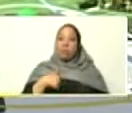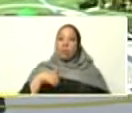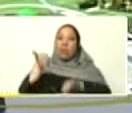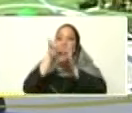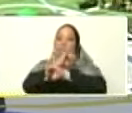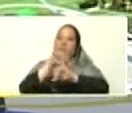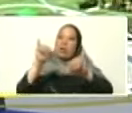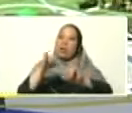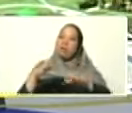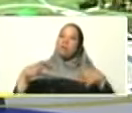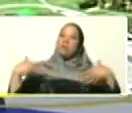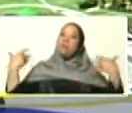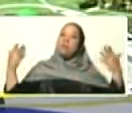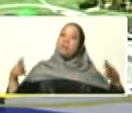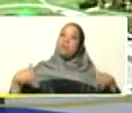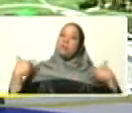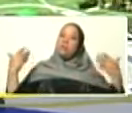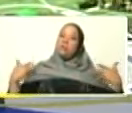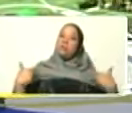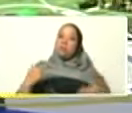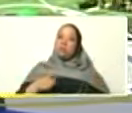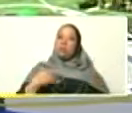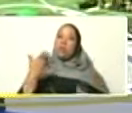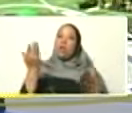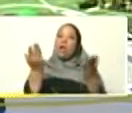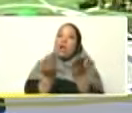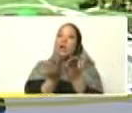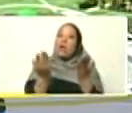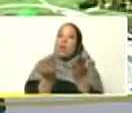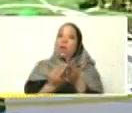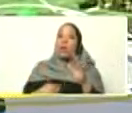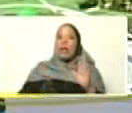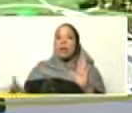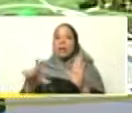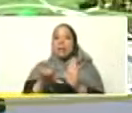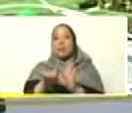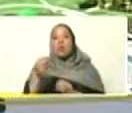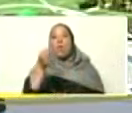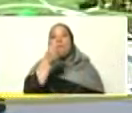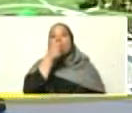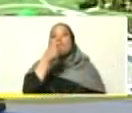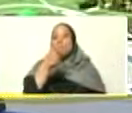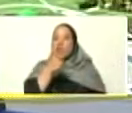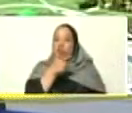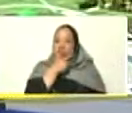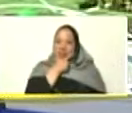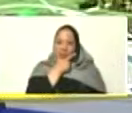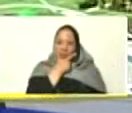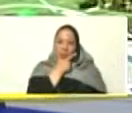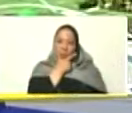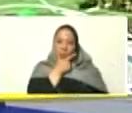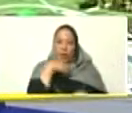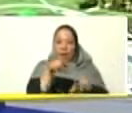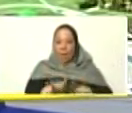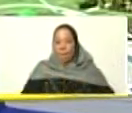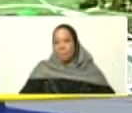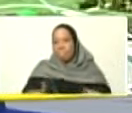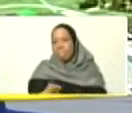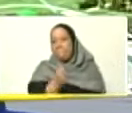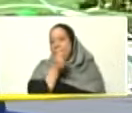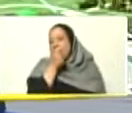espiritual saber que le vamos a poner las escuelas, liceos y colegios a los muchachos. Pepito,